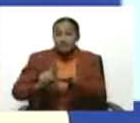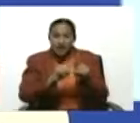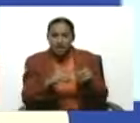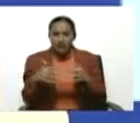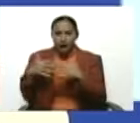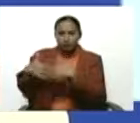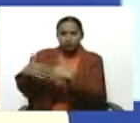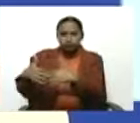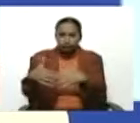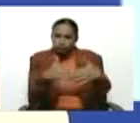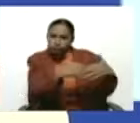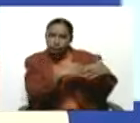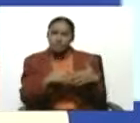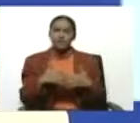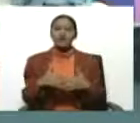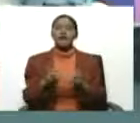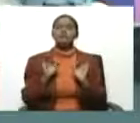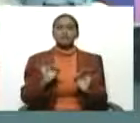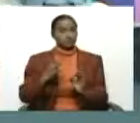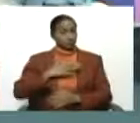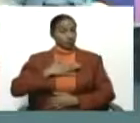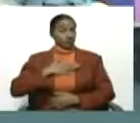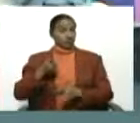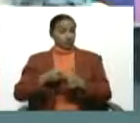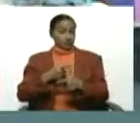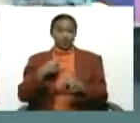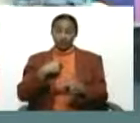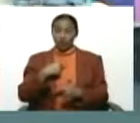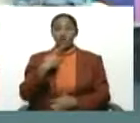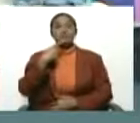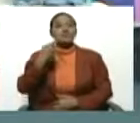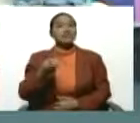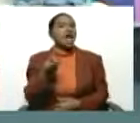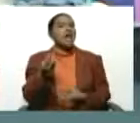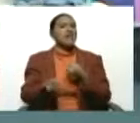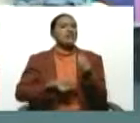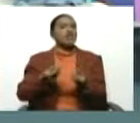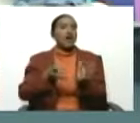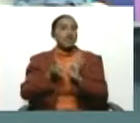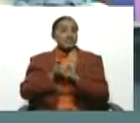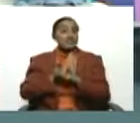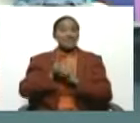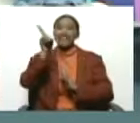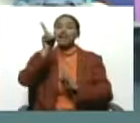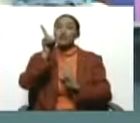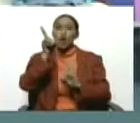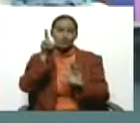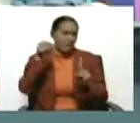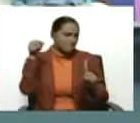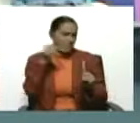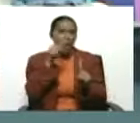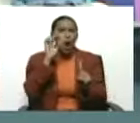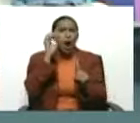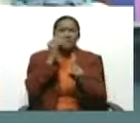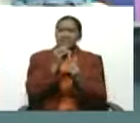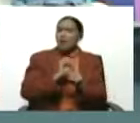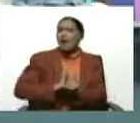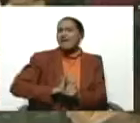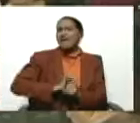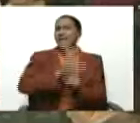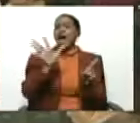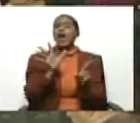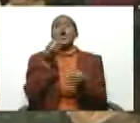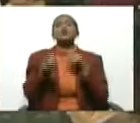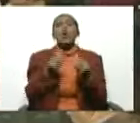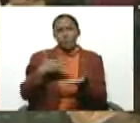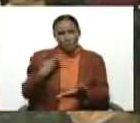Entonces desde este punto de vista Yo diría que eso de desarrollo es un aspecto clave y tiene que ver cómo pueden